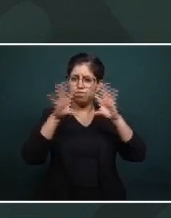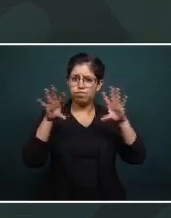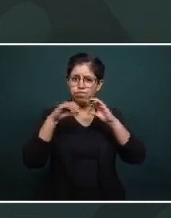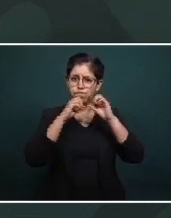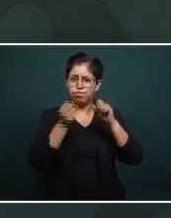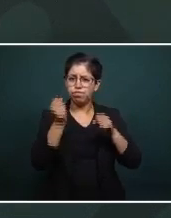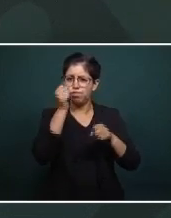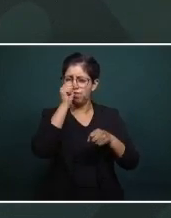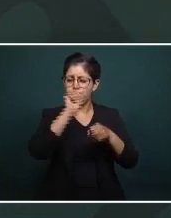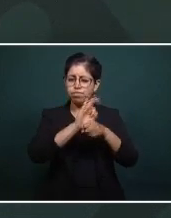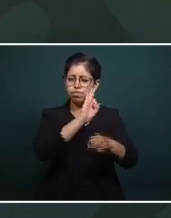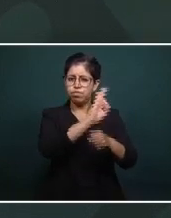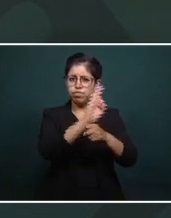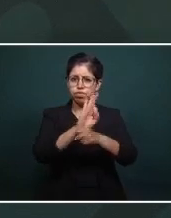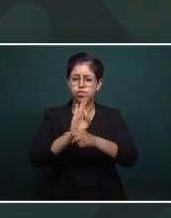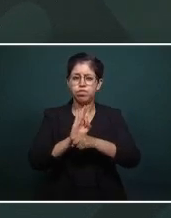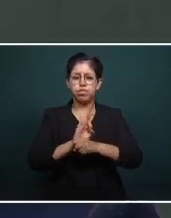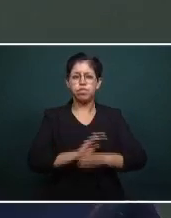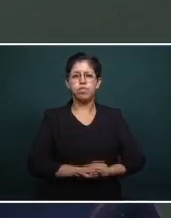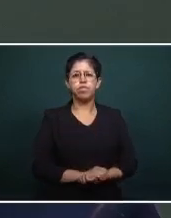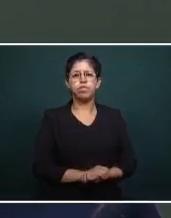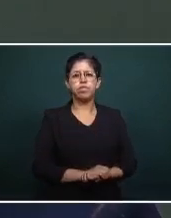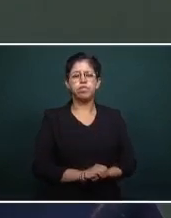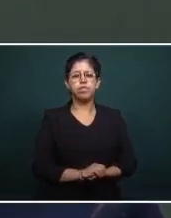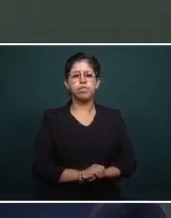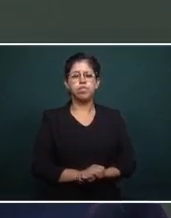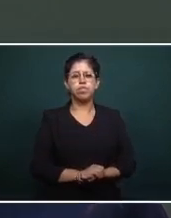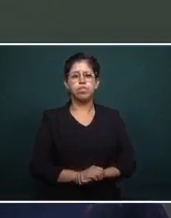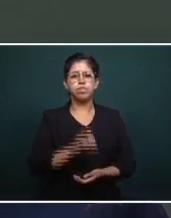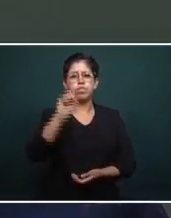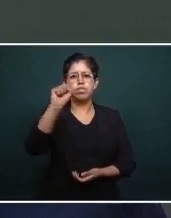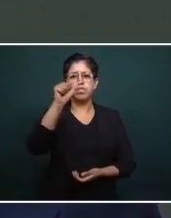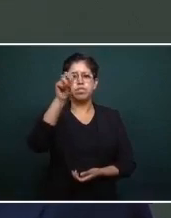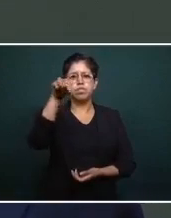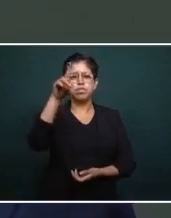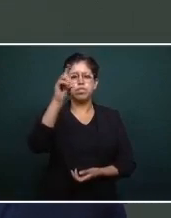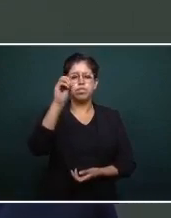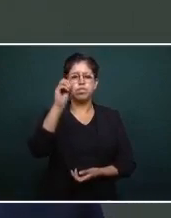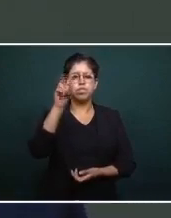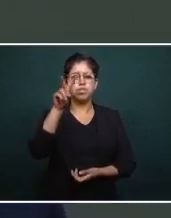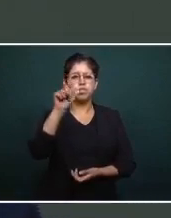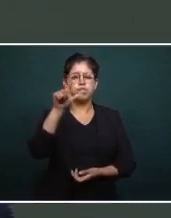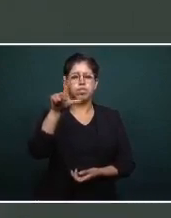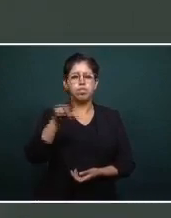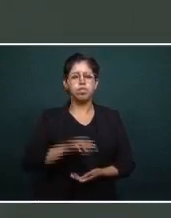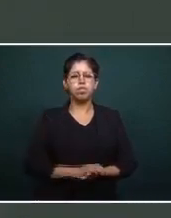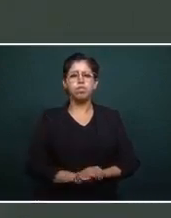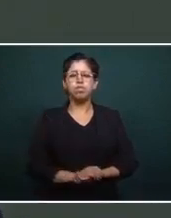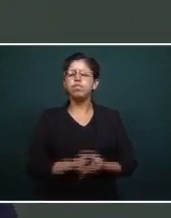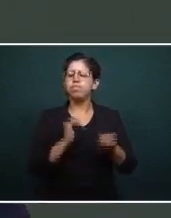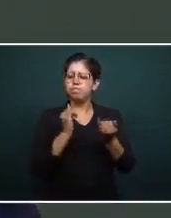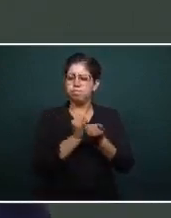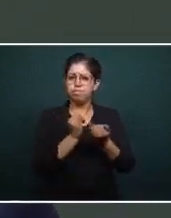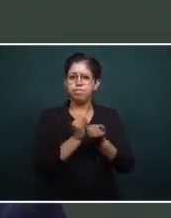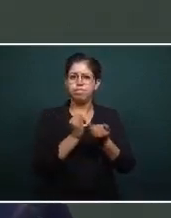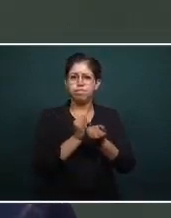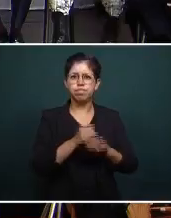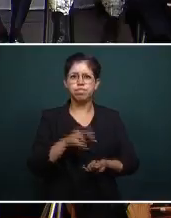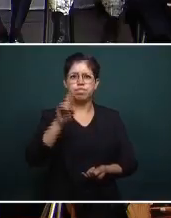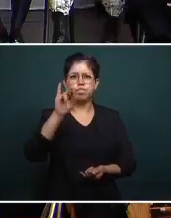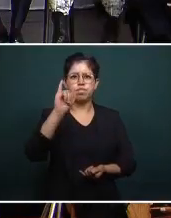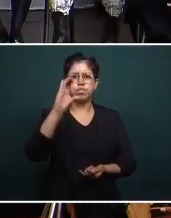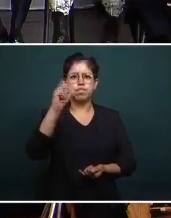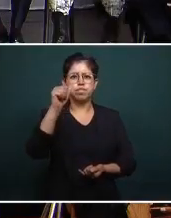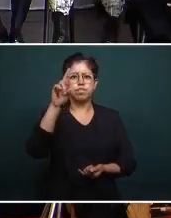secretario de la Defensa, Crescencio Sandoval, y posteriormente Ricardo